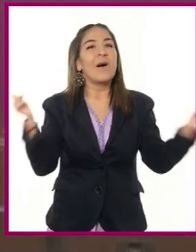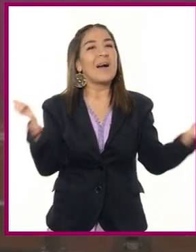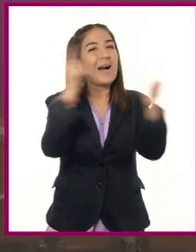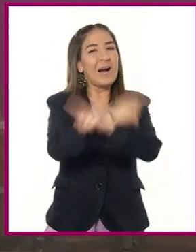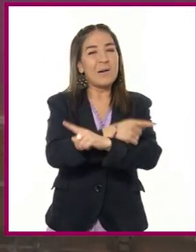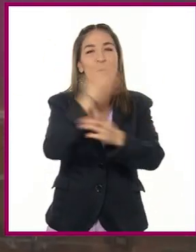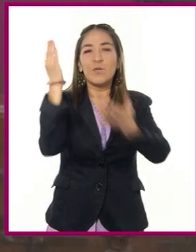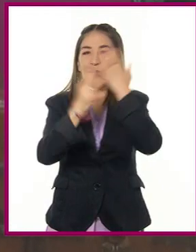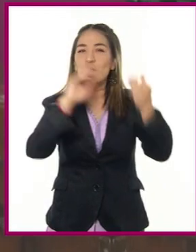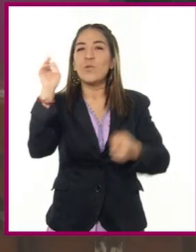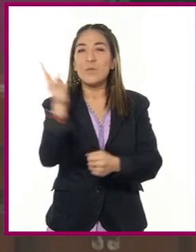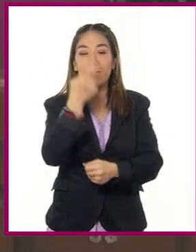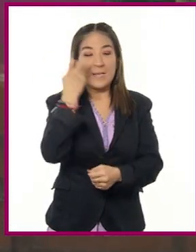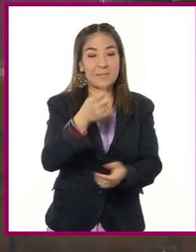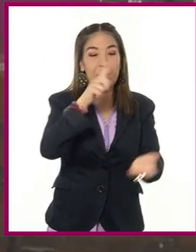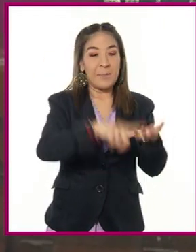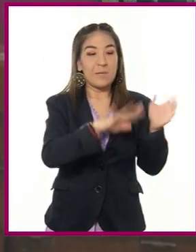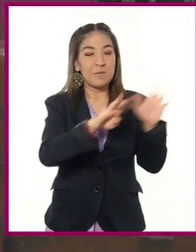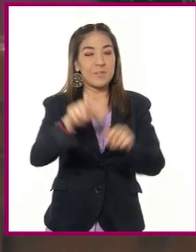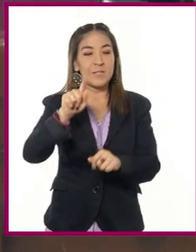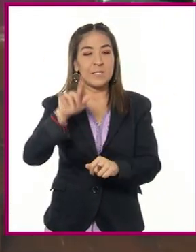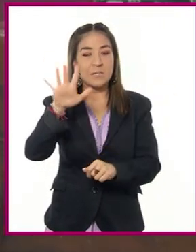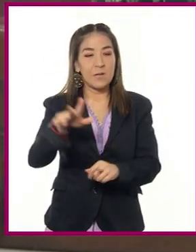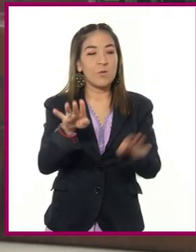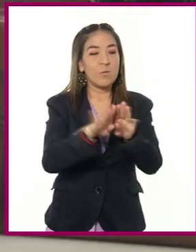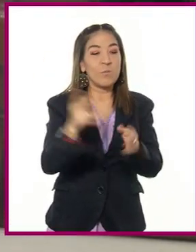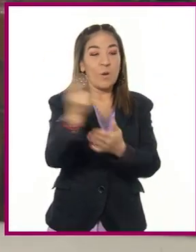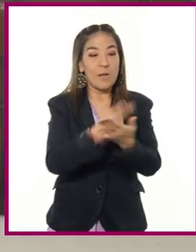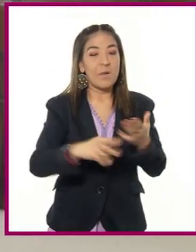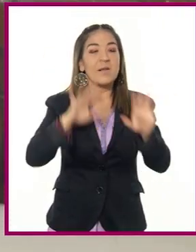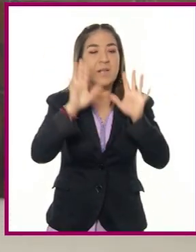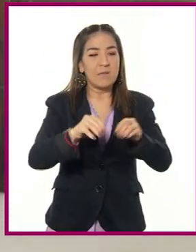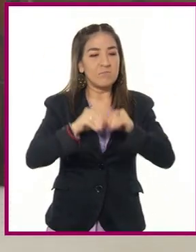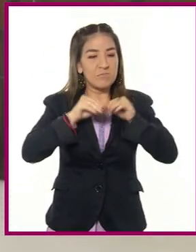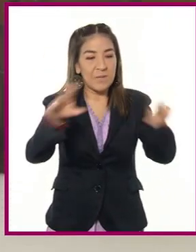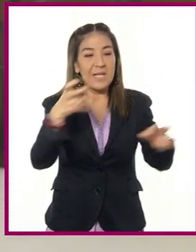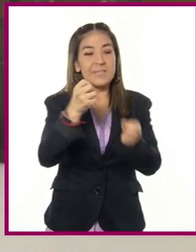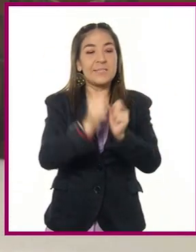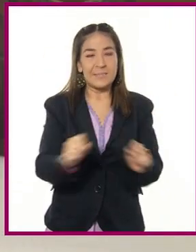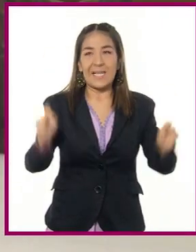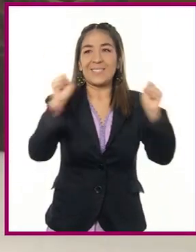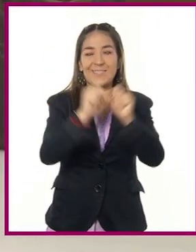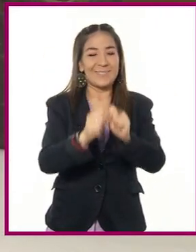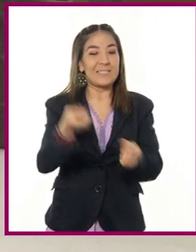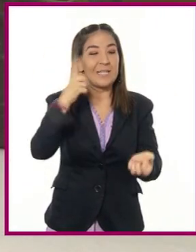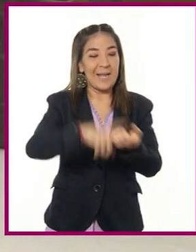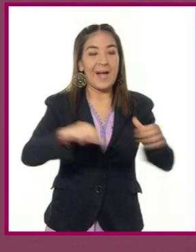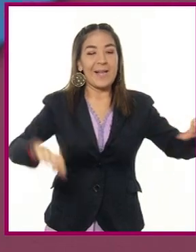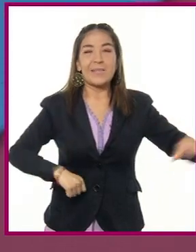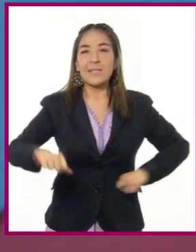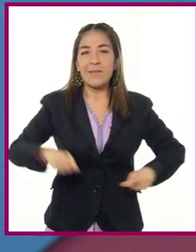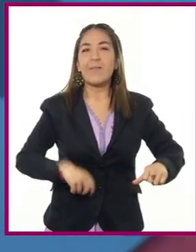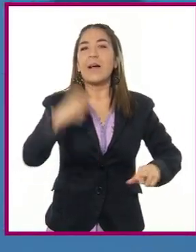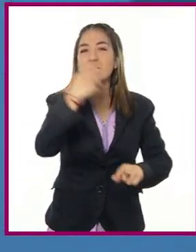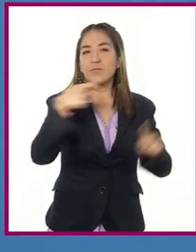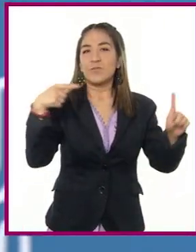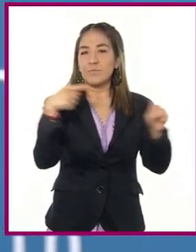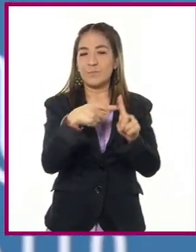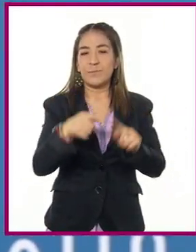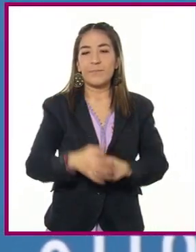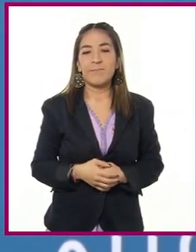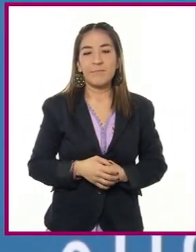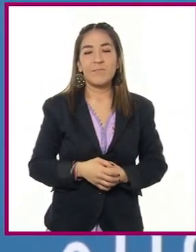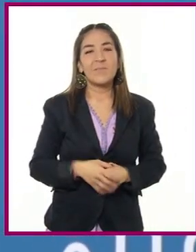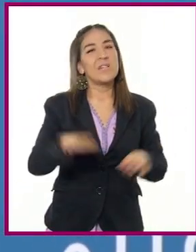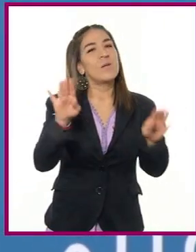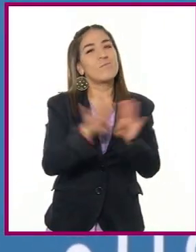a partir de 1975. Fueron puestas en acción las siguientes medidas: recorte